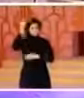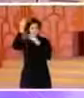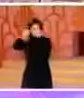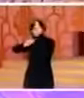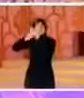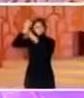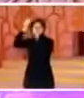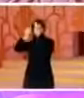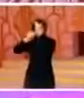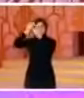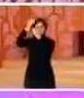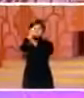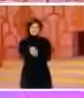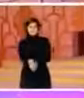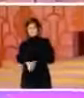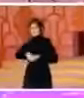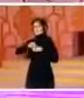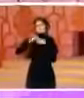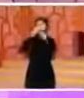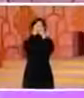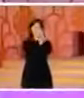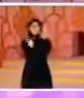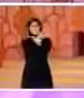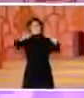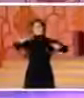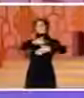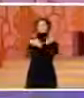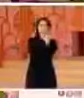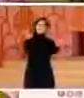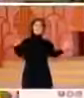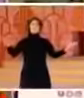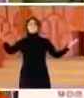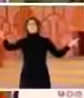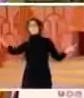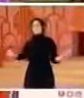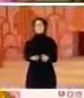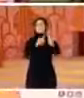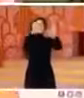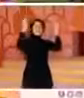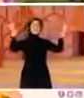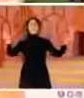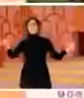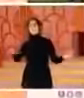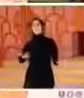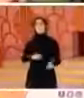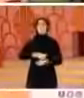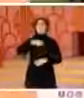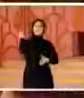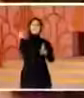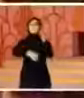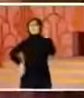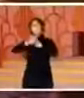piensa entregarse al pueblo y no le importa lo que cueste no